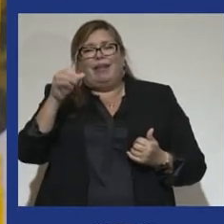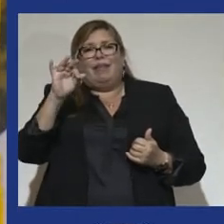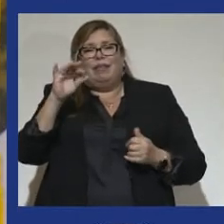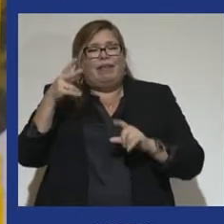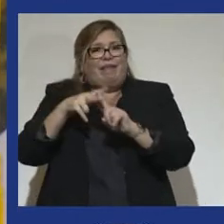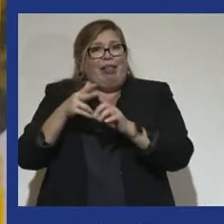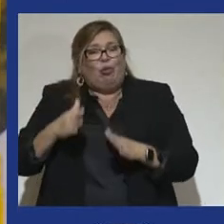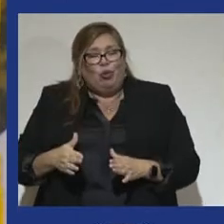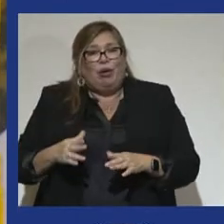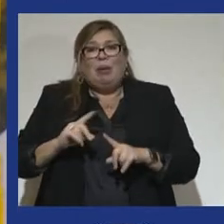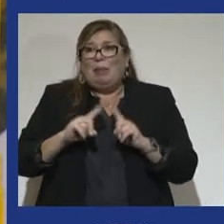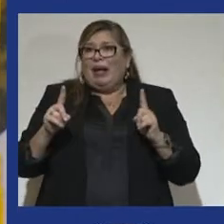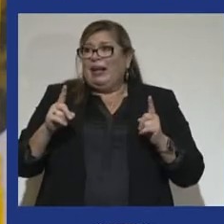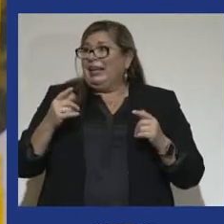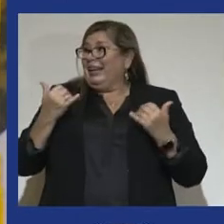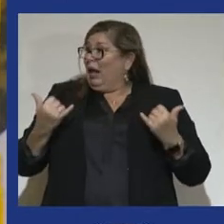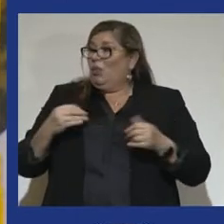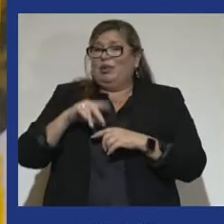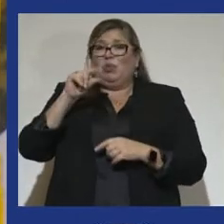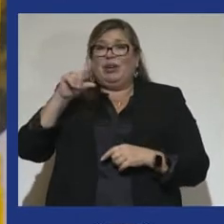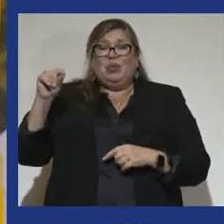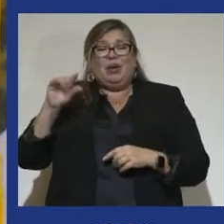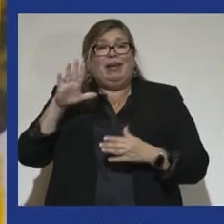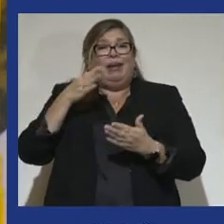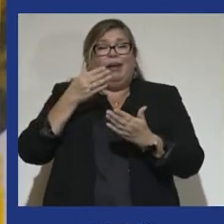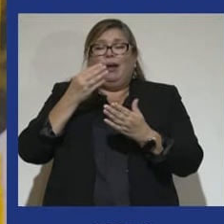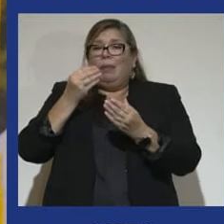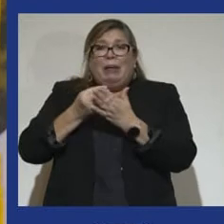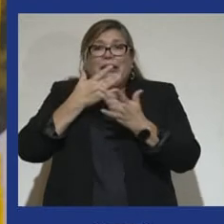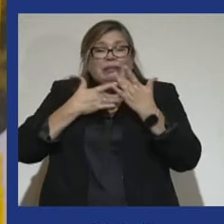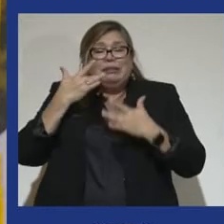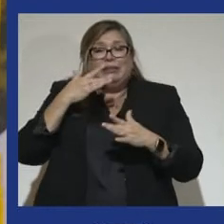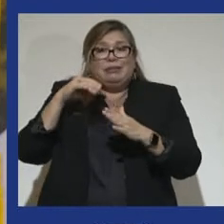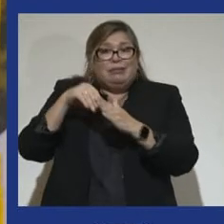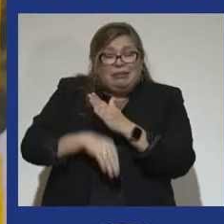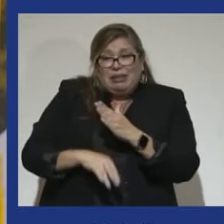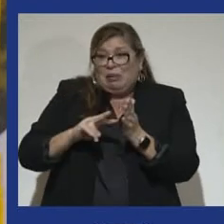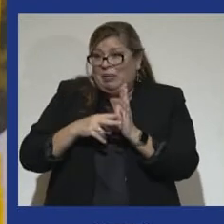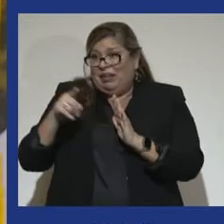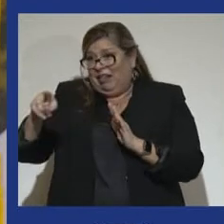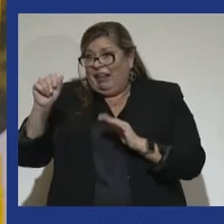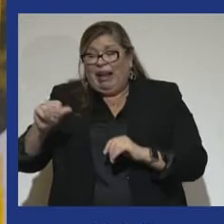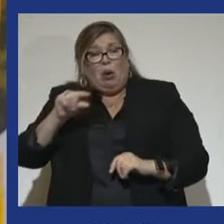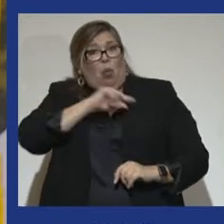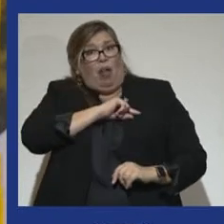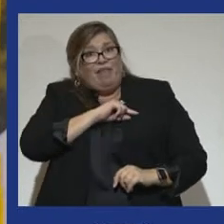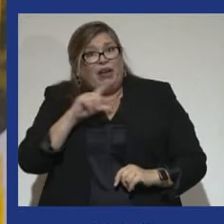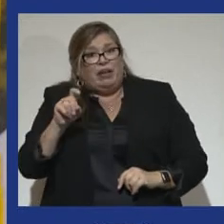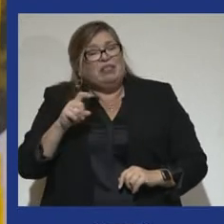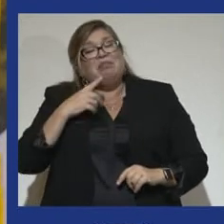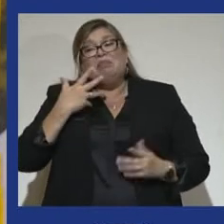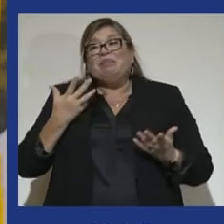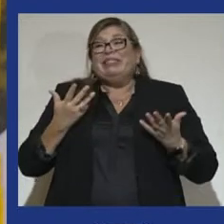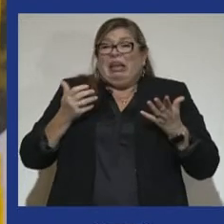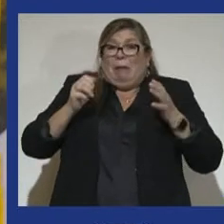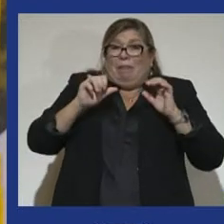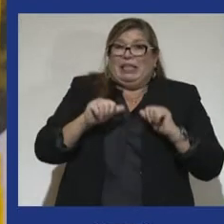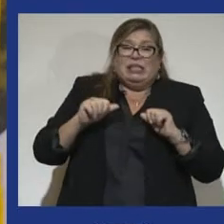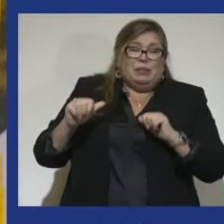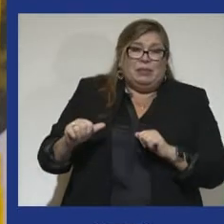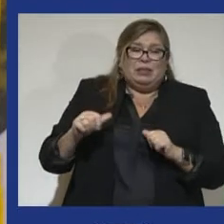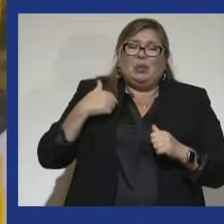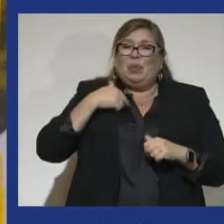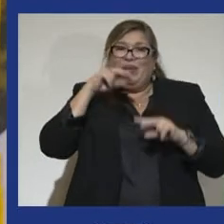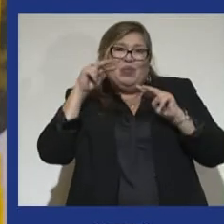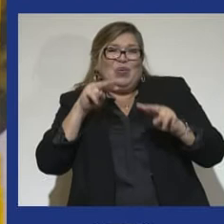hacen su declaración de impuestos pero si son si son elegibles en 2020 posiblemente y es algo que estamos